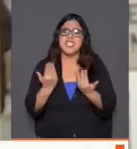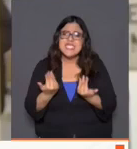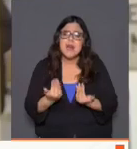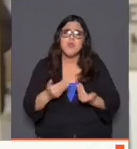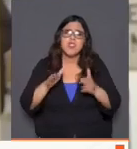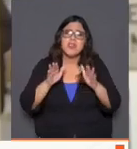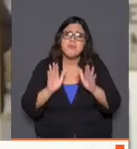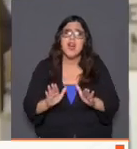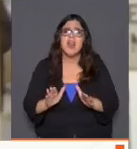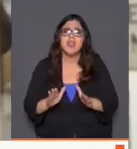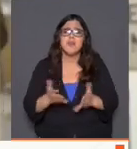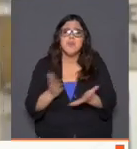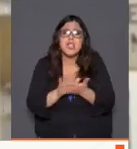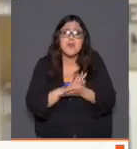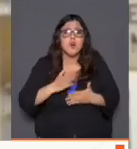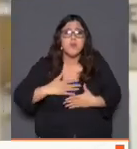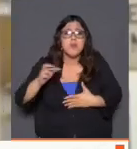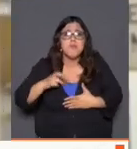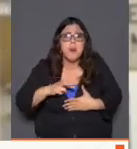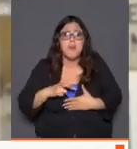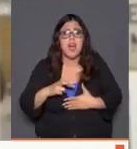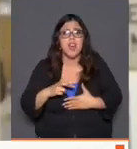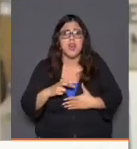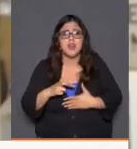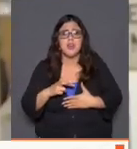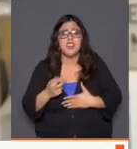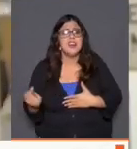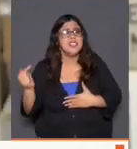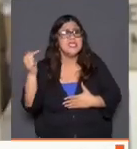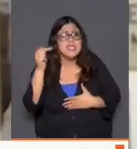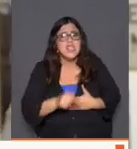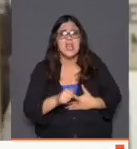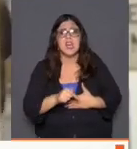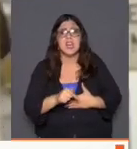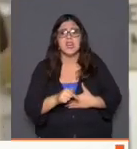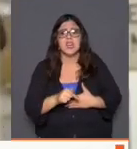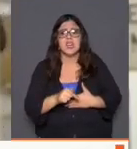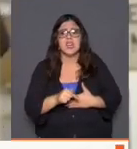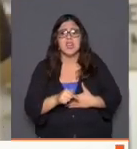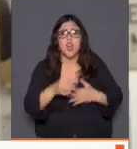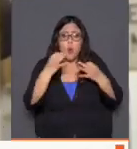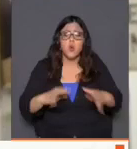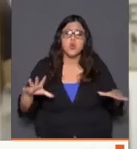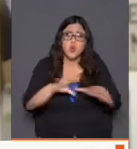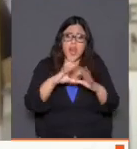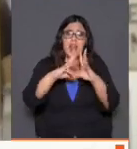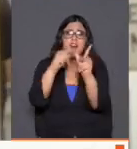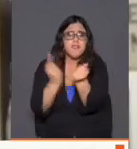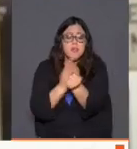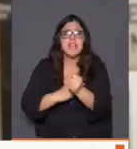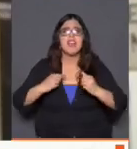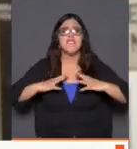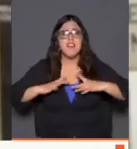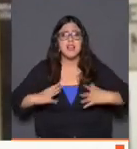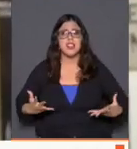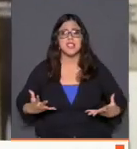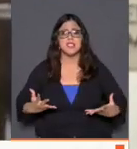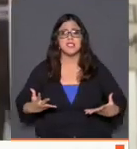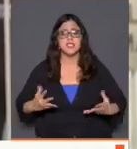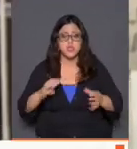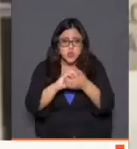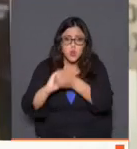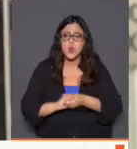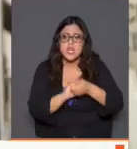mío lleguen a su momento junto a su familia felices y unidos